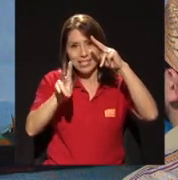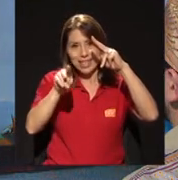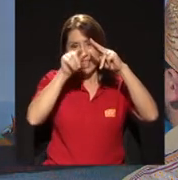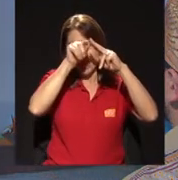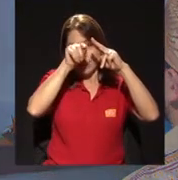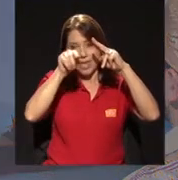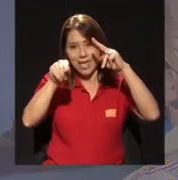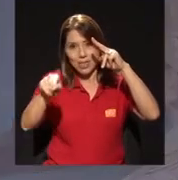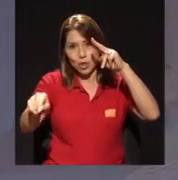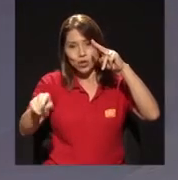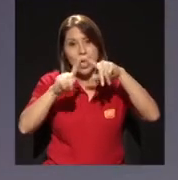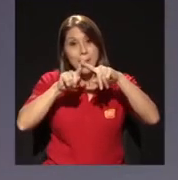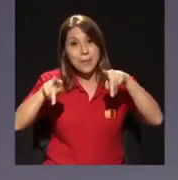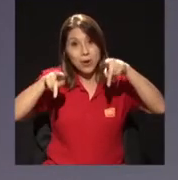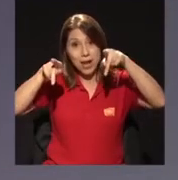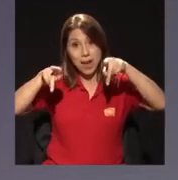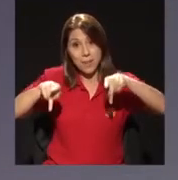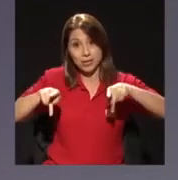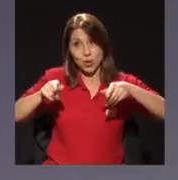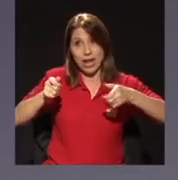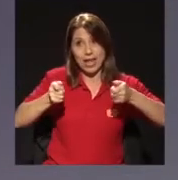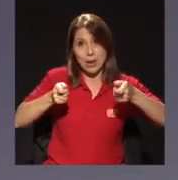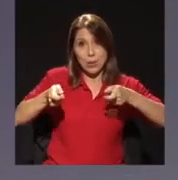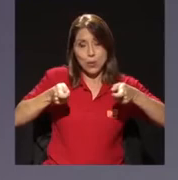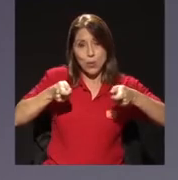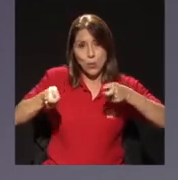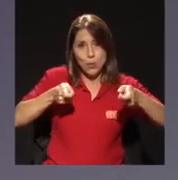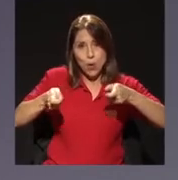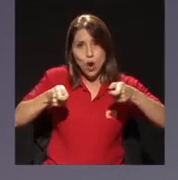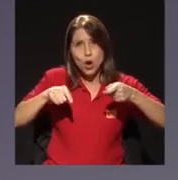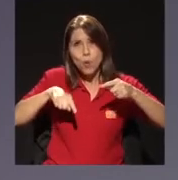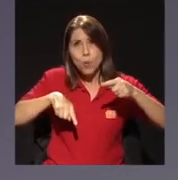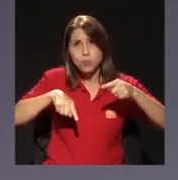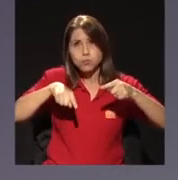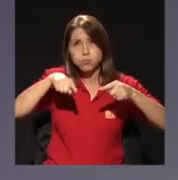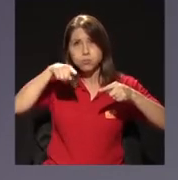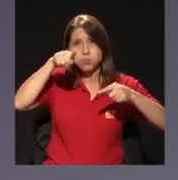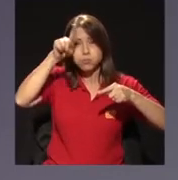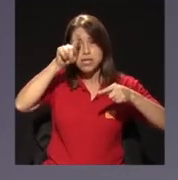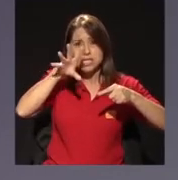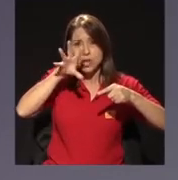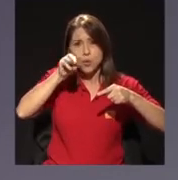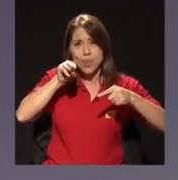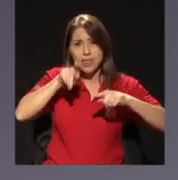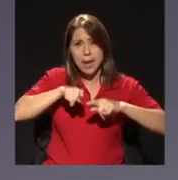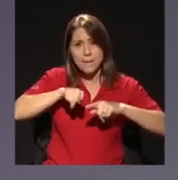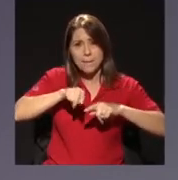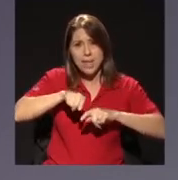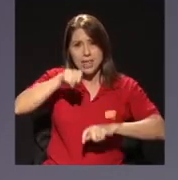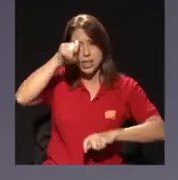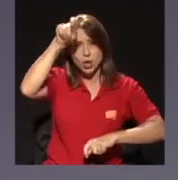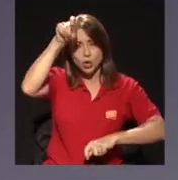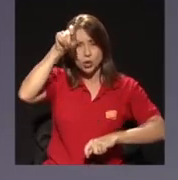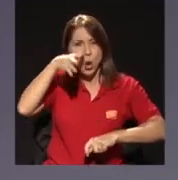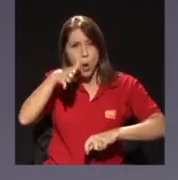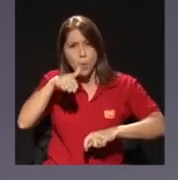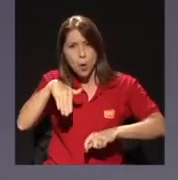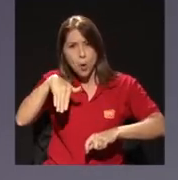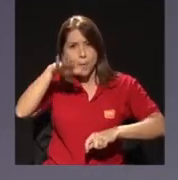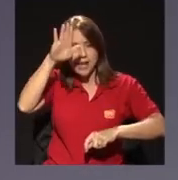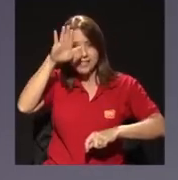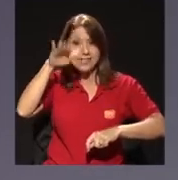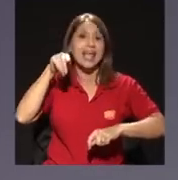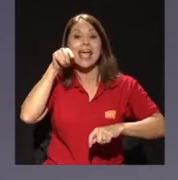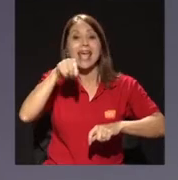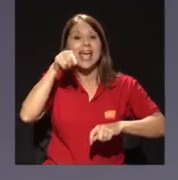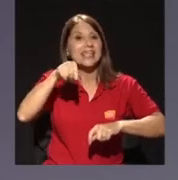una altura de 50 metros y un poco más. Ahí hay que subir, por lo menos en estas grúas tienen